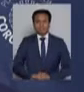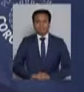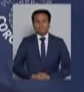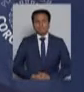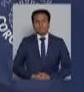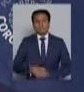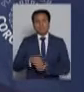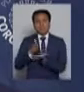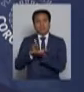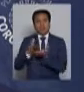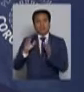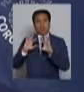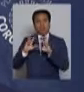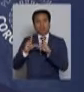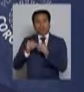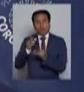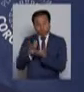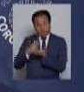el Colegio